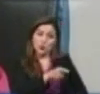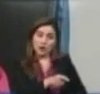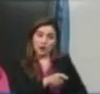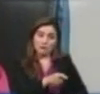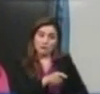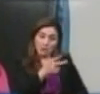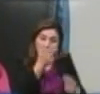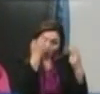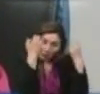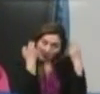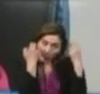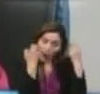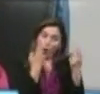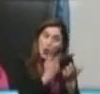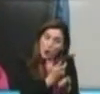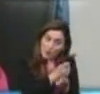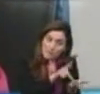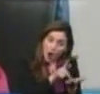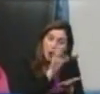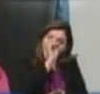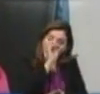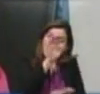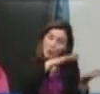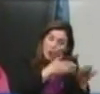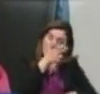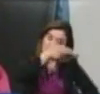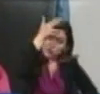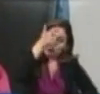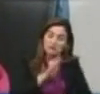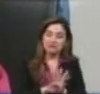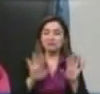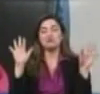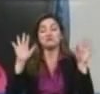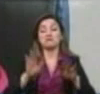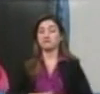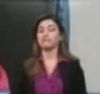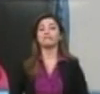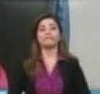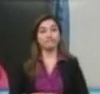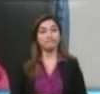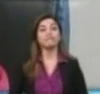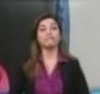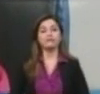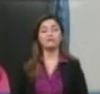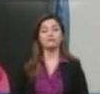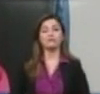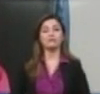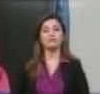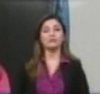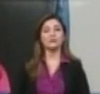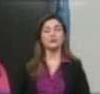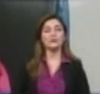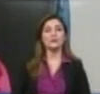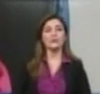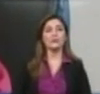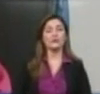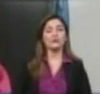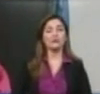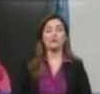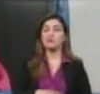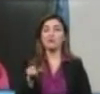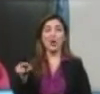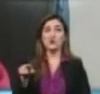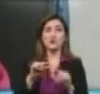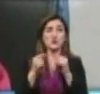pliega, o yo lo compro o lo mato. Quiere decir plata o plomo, por eso se llama ley metálica. Entonces, ellos la